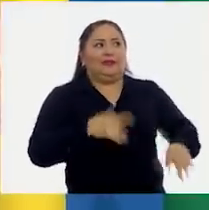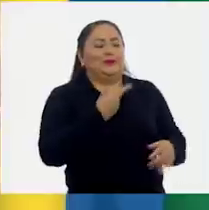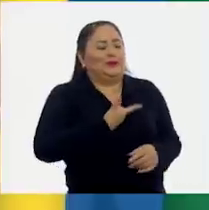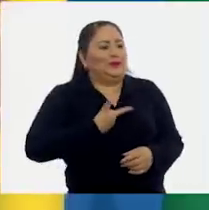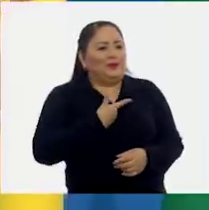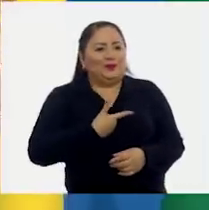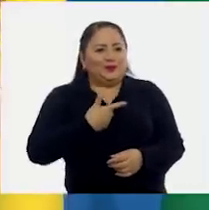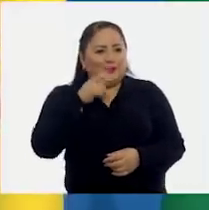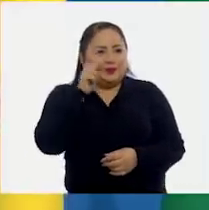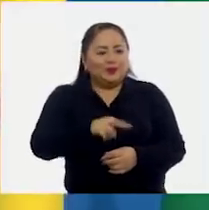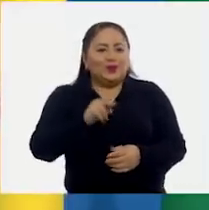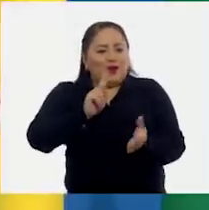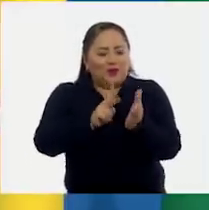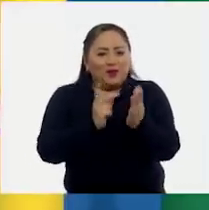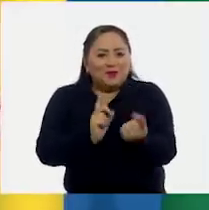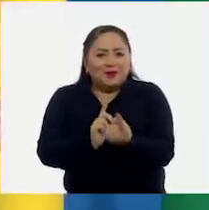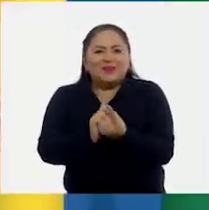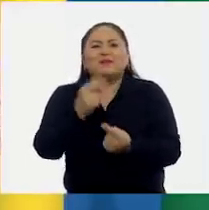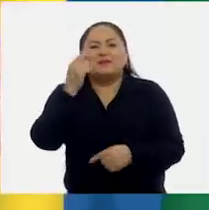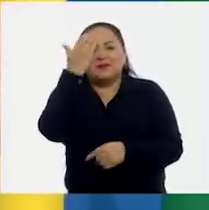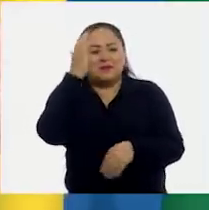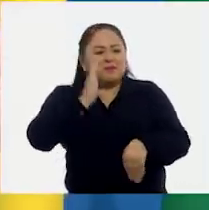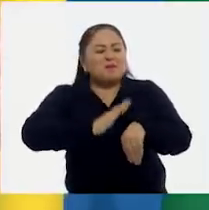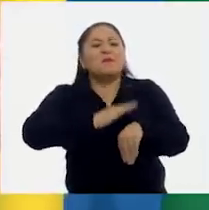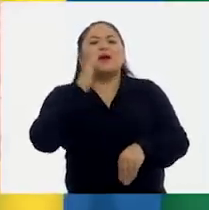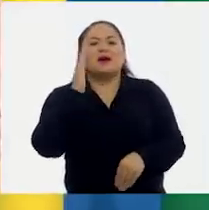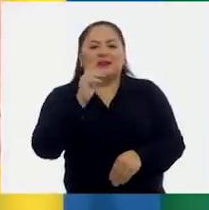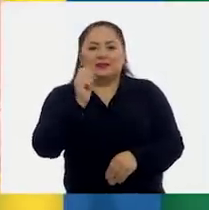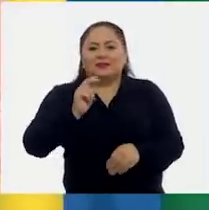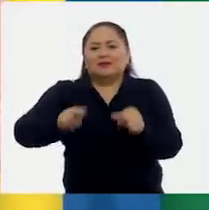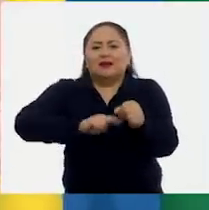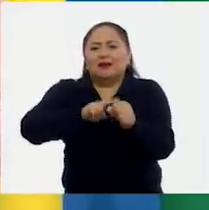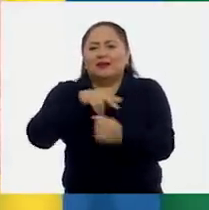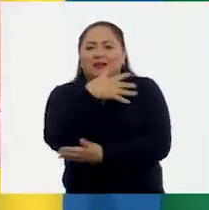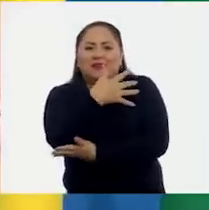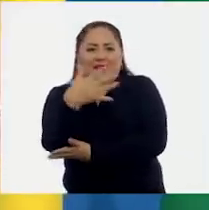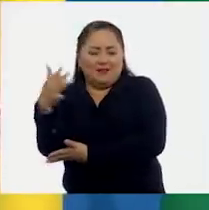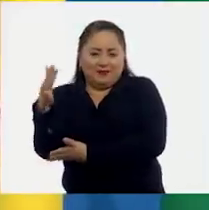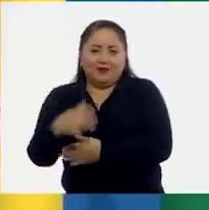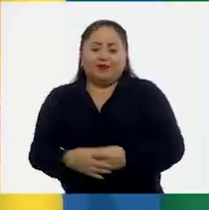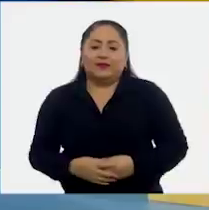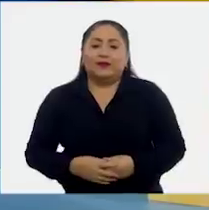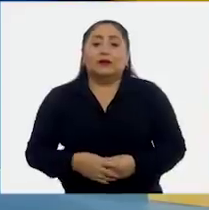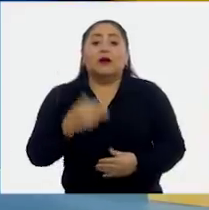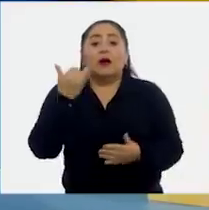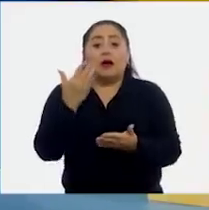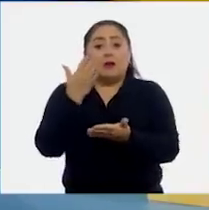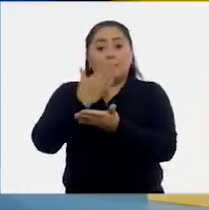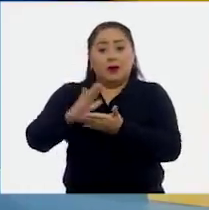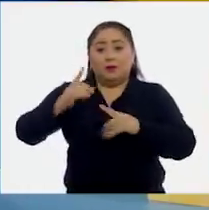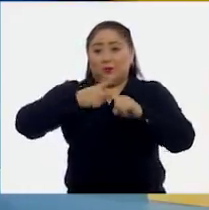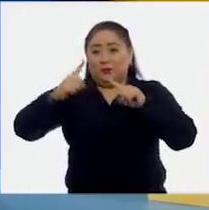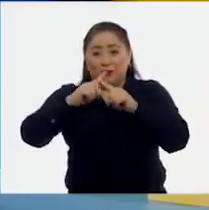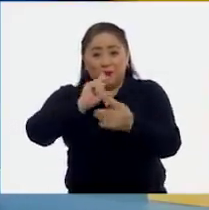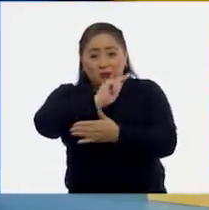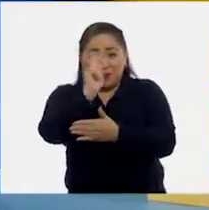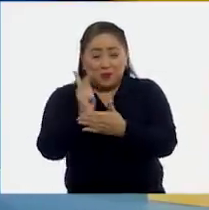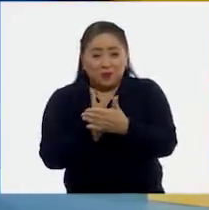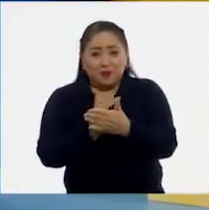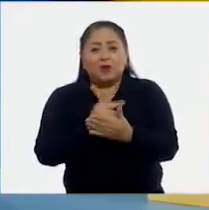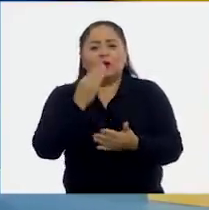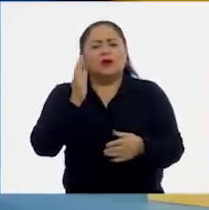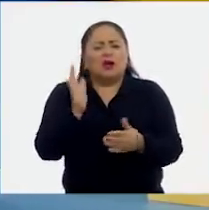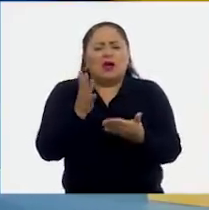da encontrarnos nuevamente para conocer más acerca de la naturaleza. A lo largo de varios programas